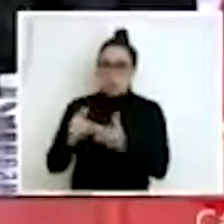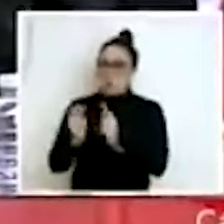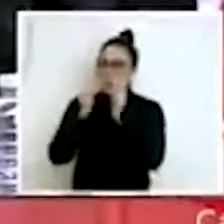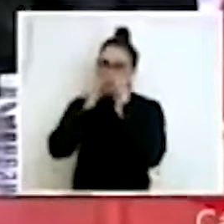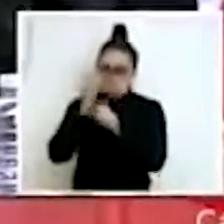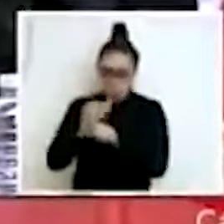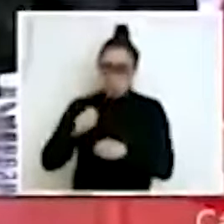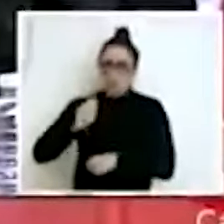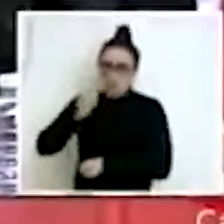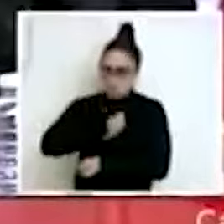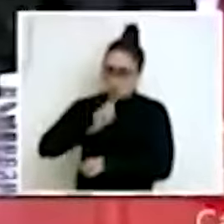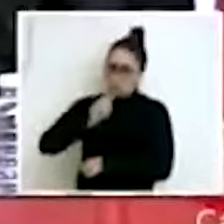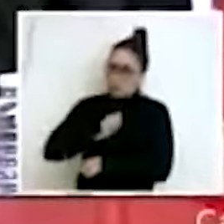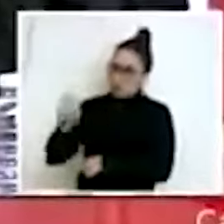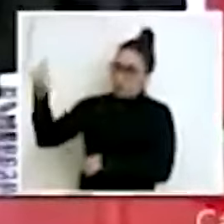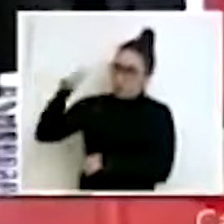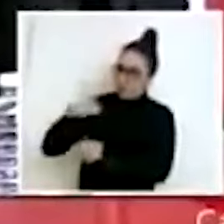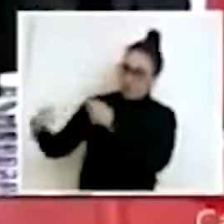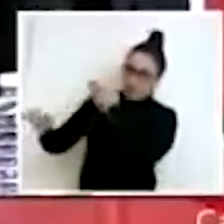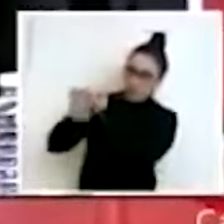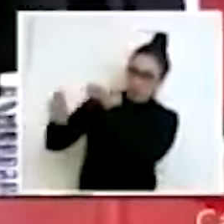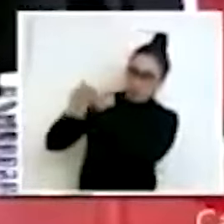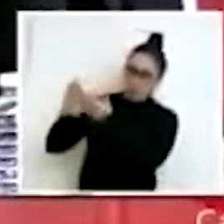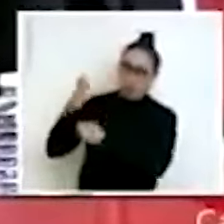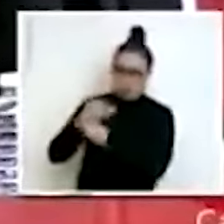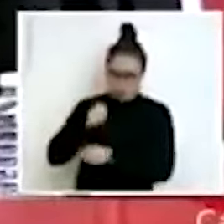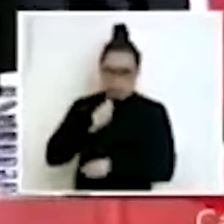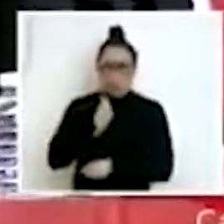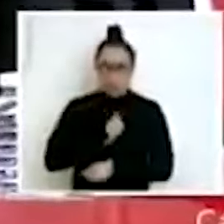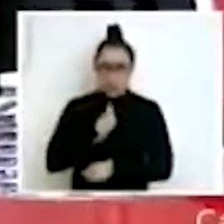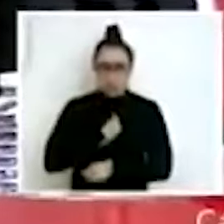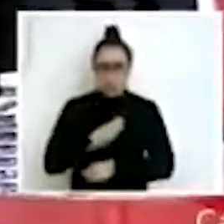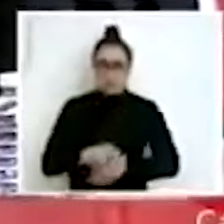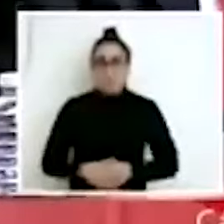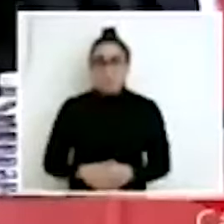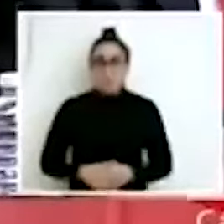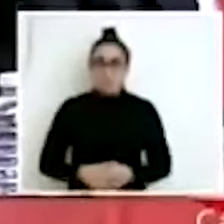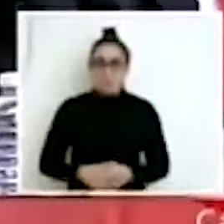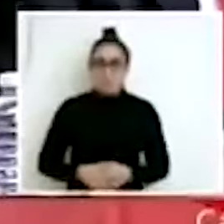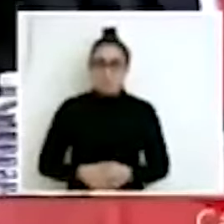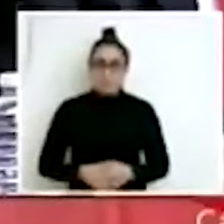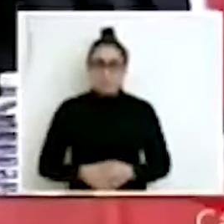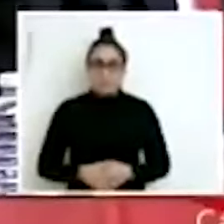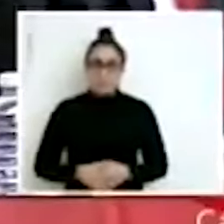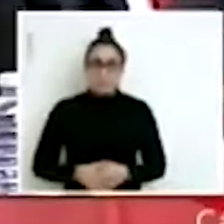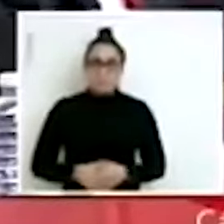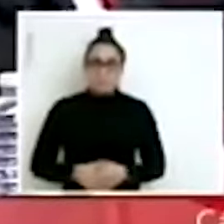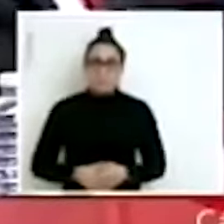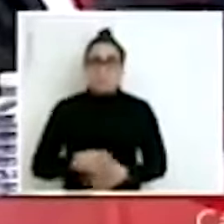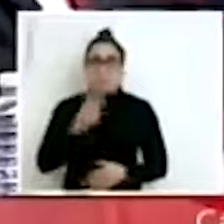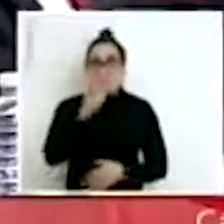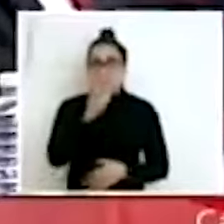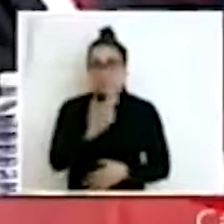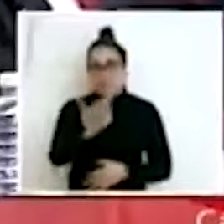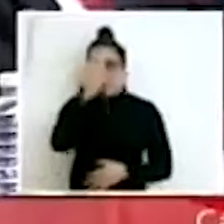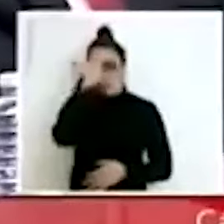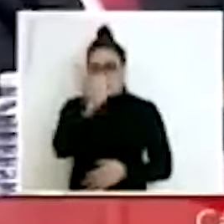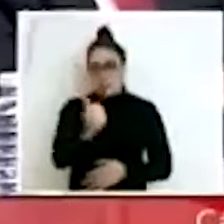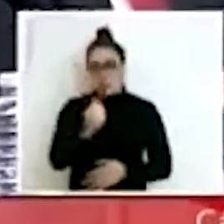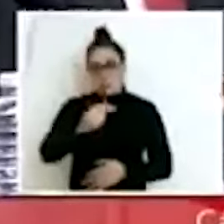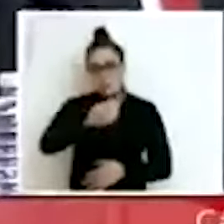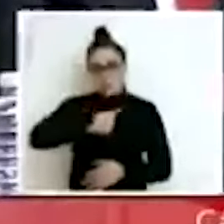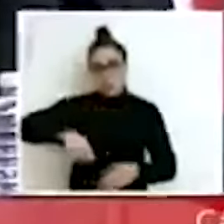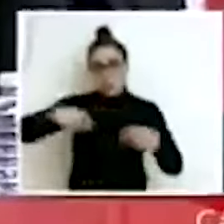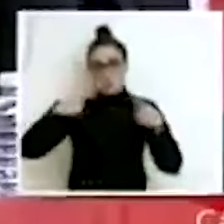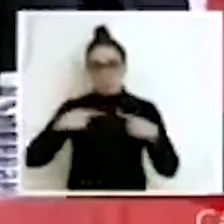Noroña sobre ti y sobre que mientes y sobre qué sucede con el senador Barreda? Buenos días y bienvenido. ¿Qué tal? Buenos